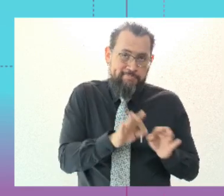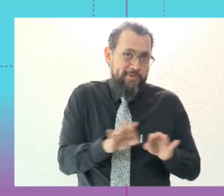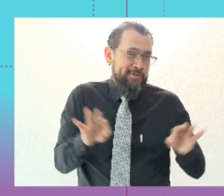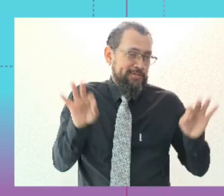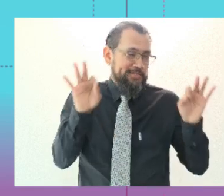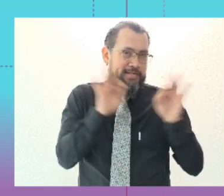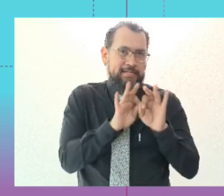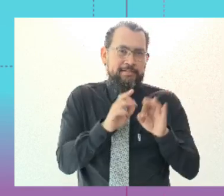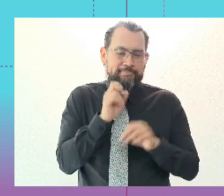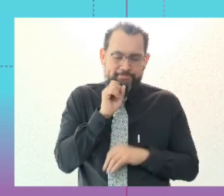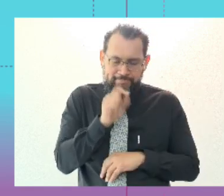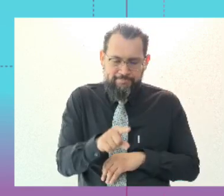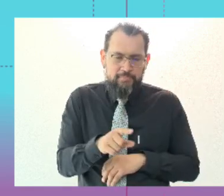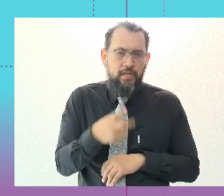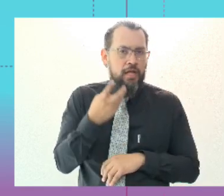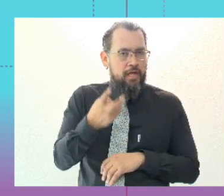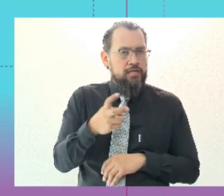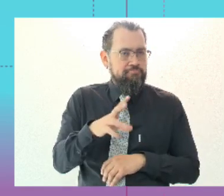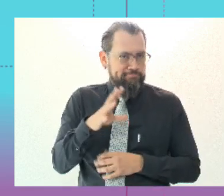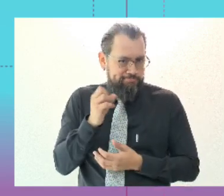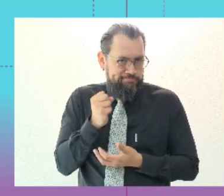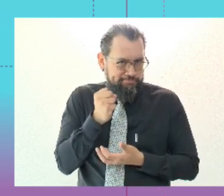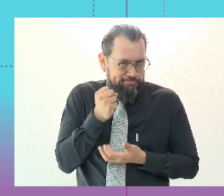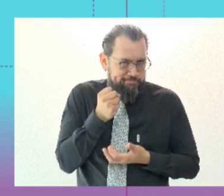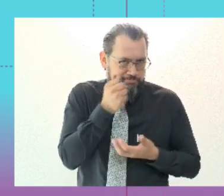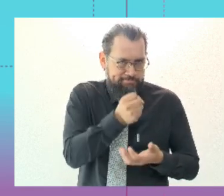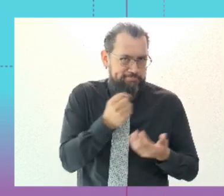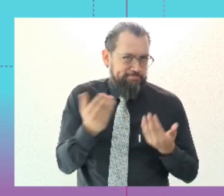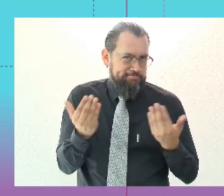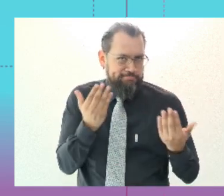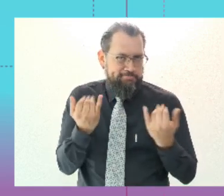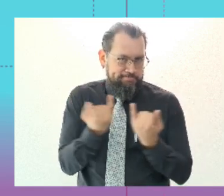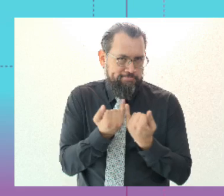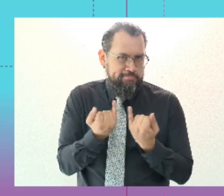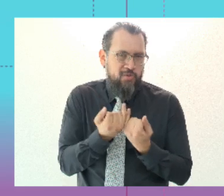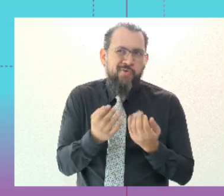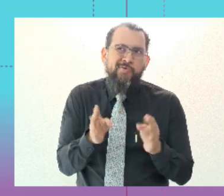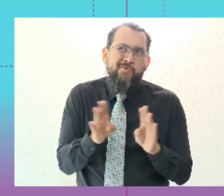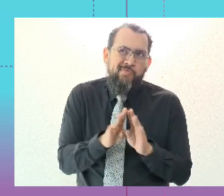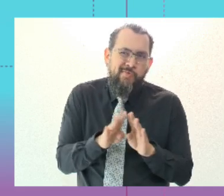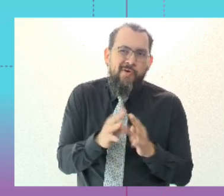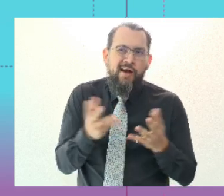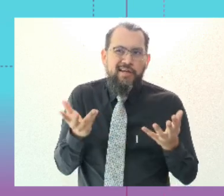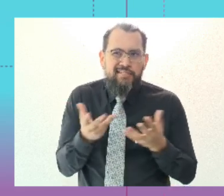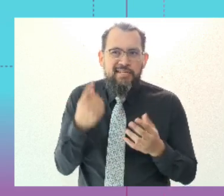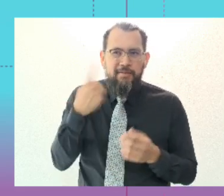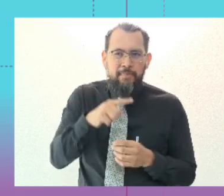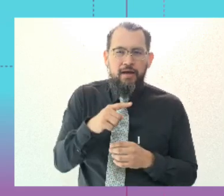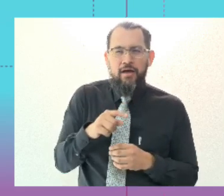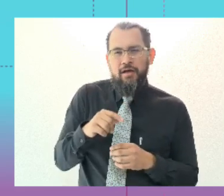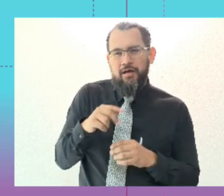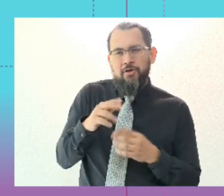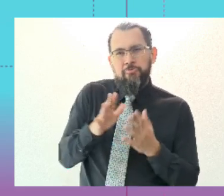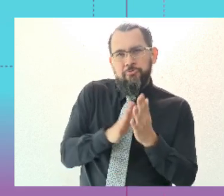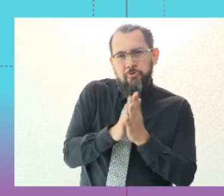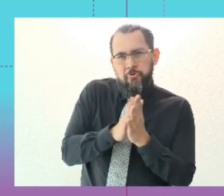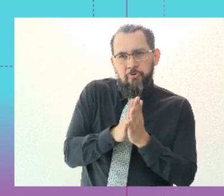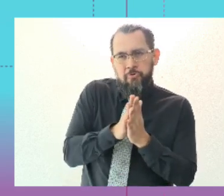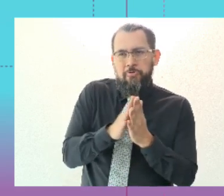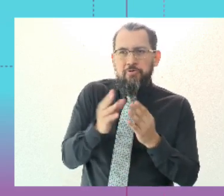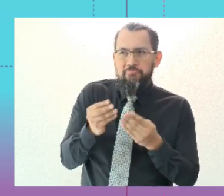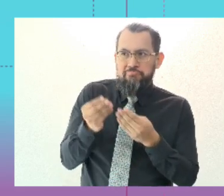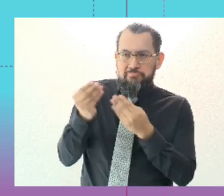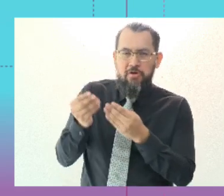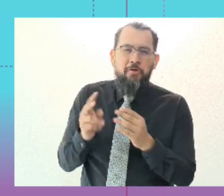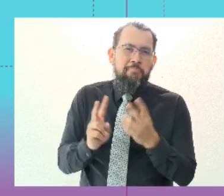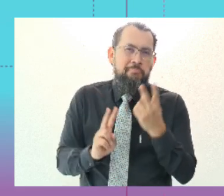que el archivo. Entonces, la inversión tendría que ser similar. ¿Cómo hacer apetecible un chocolate? Es muy sencillo. ¿Cómo hacer apetecible